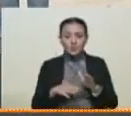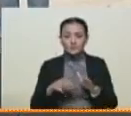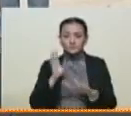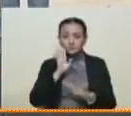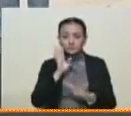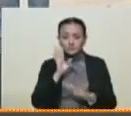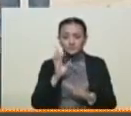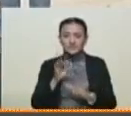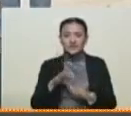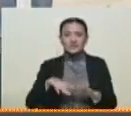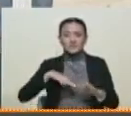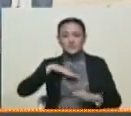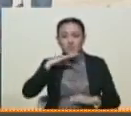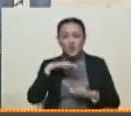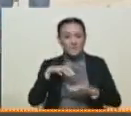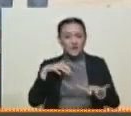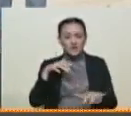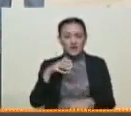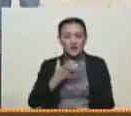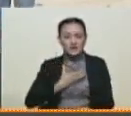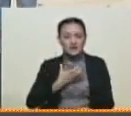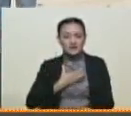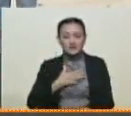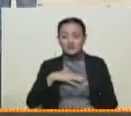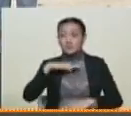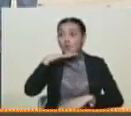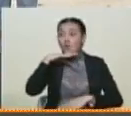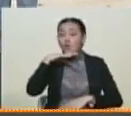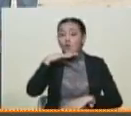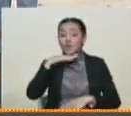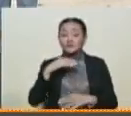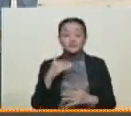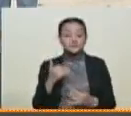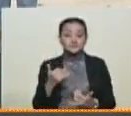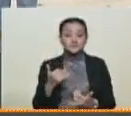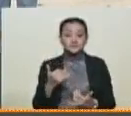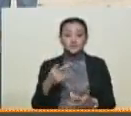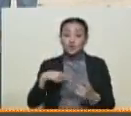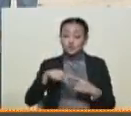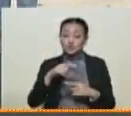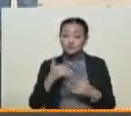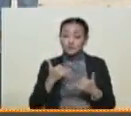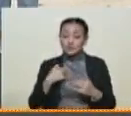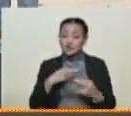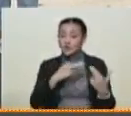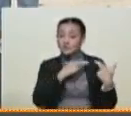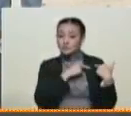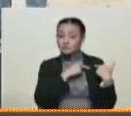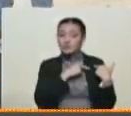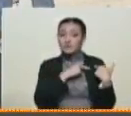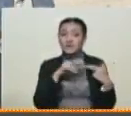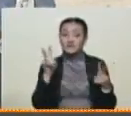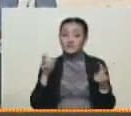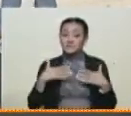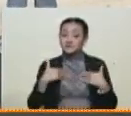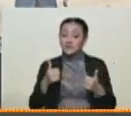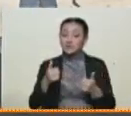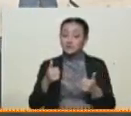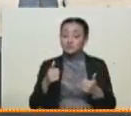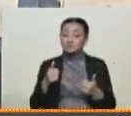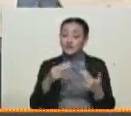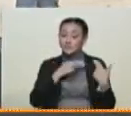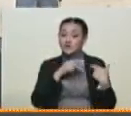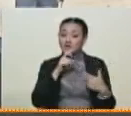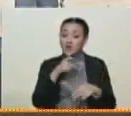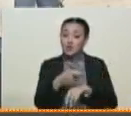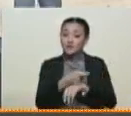ha saturado a la mayoría de las alcaldías y en el cual indirectamente somos responsables, porque el tema de la salud es responsabilidad de las